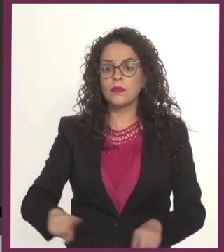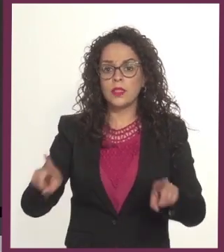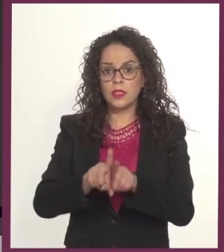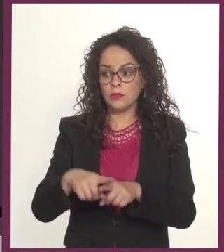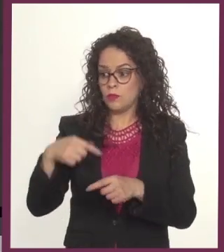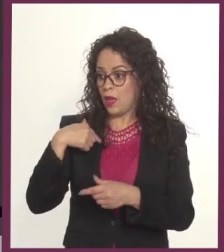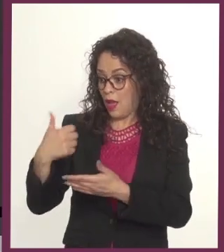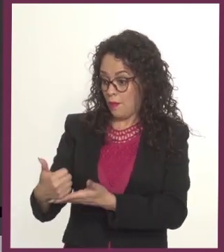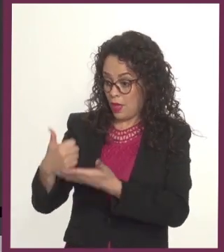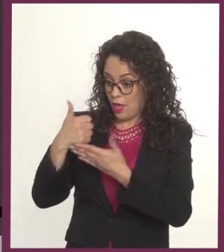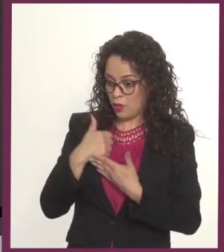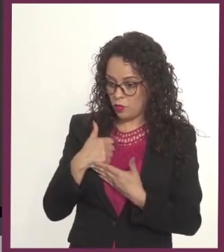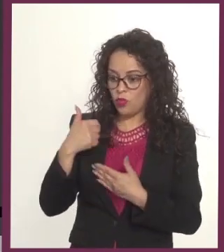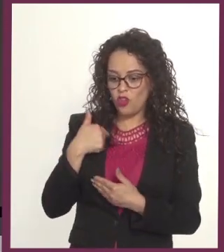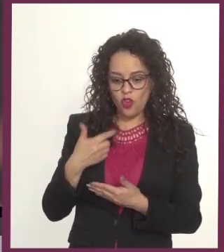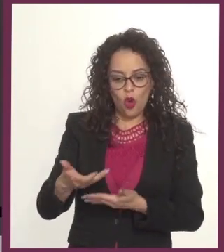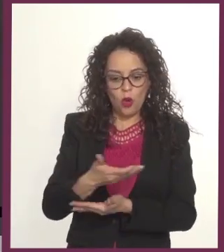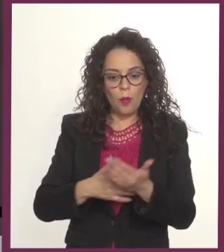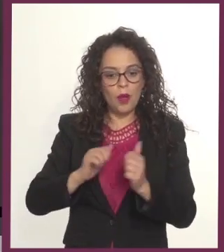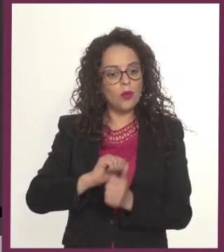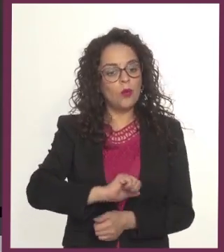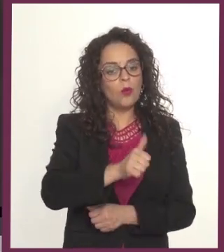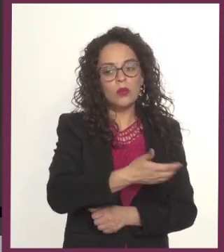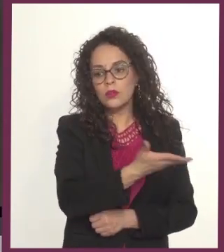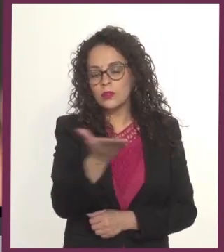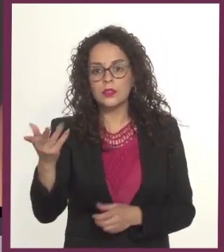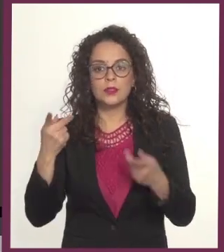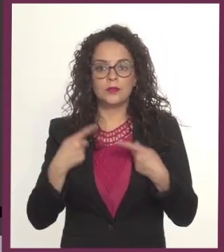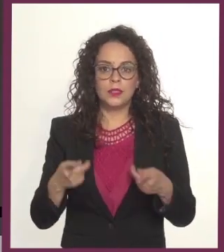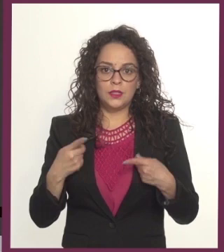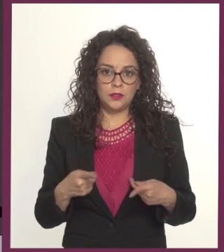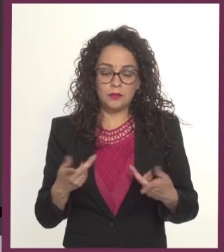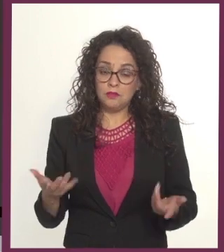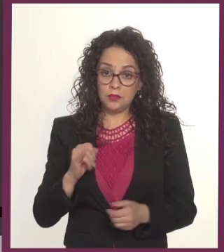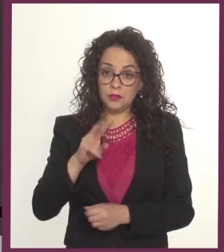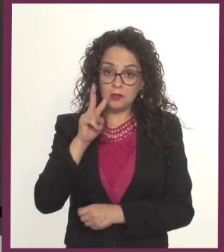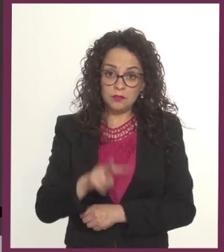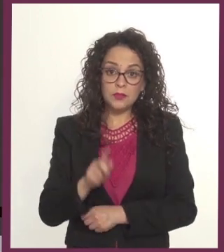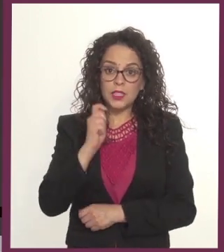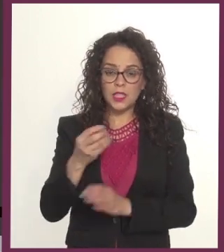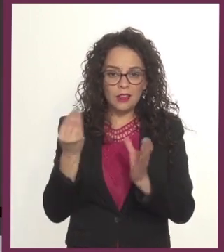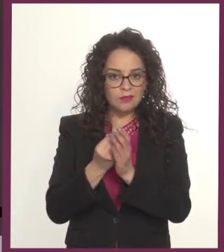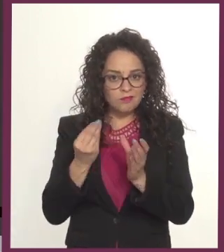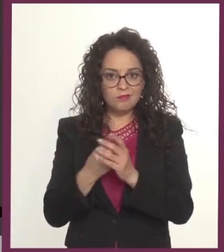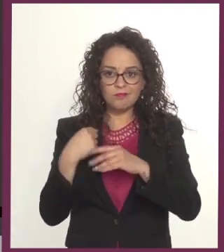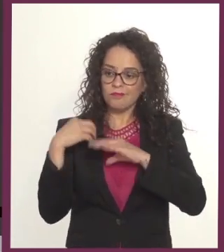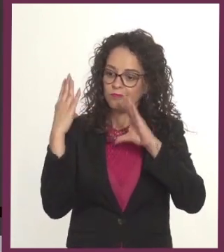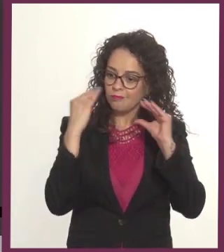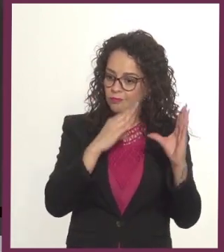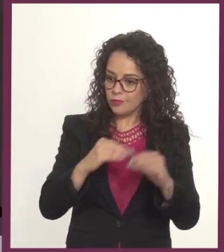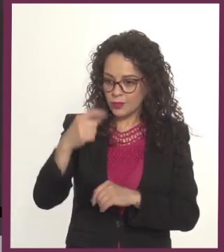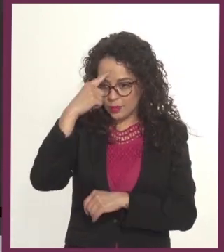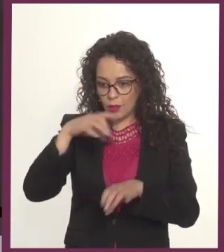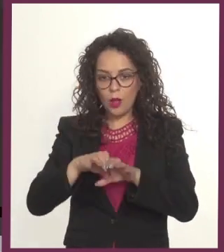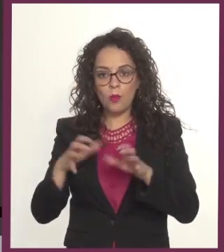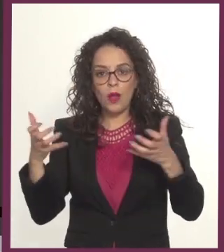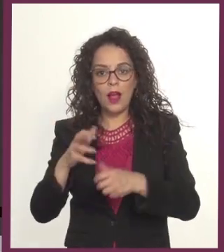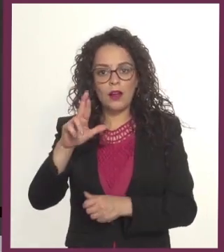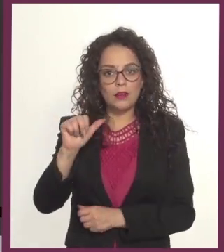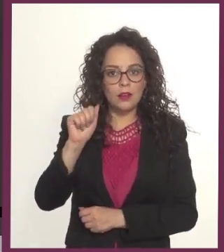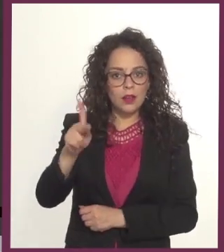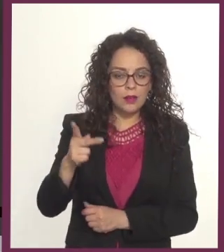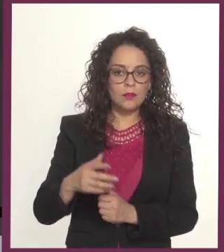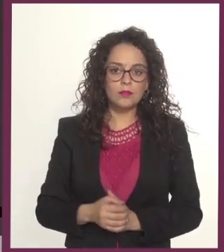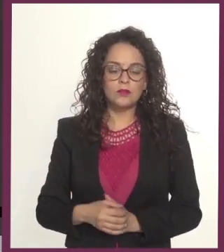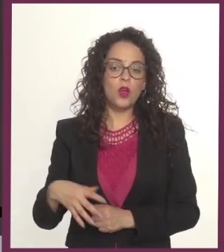orgánico, que al mismo tiempo que empezó a ayudarme a mí, yo quise compartir esta herramienta con otros. Y ha sido talleres donde enseño a